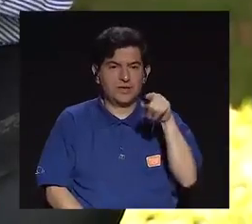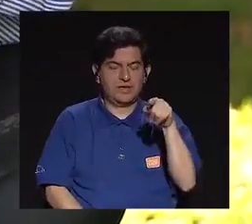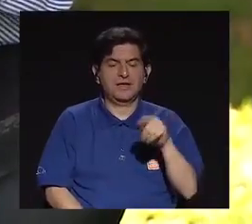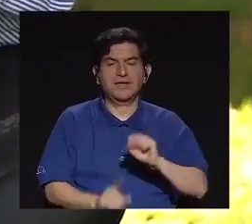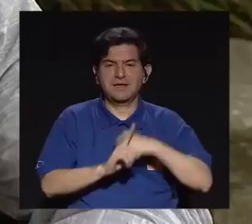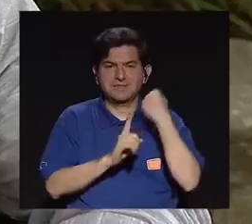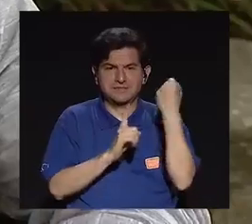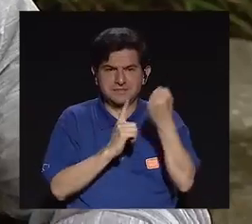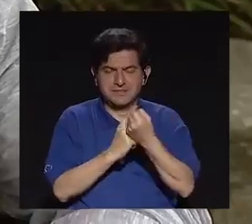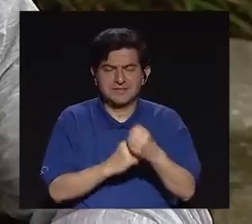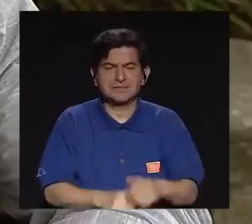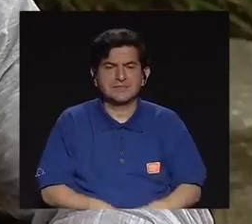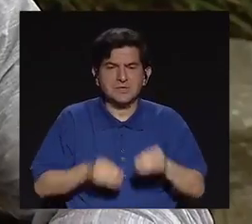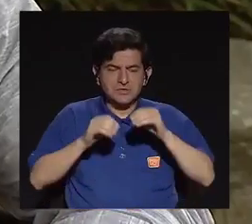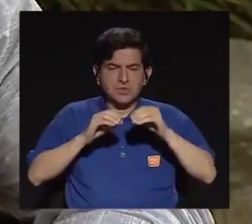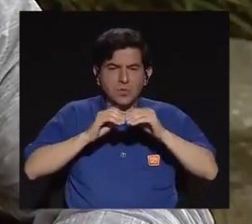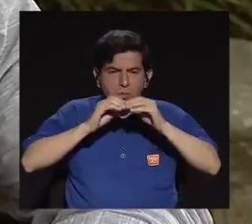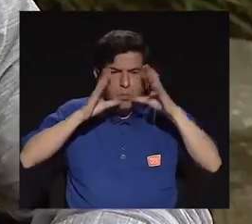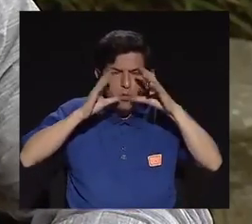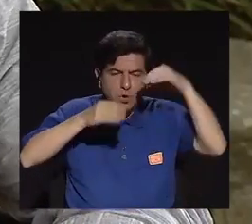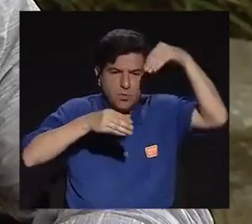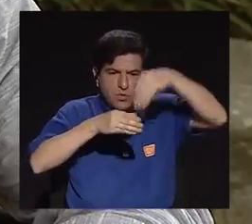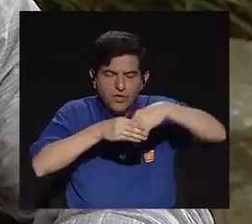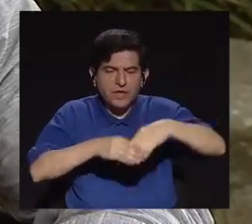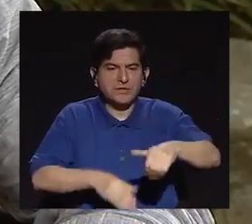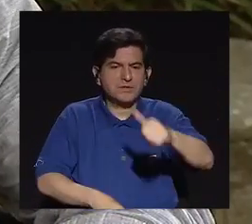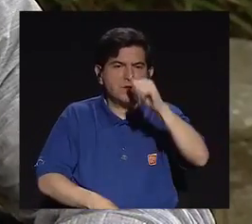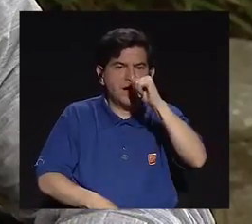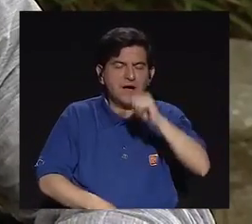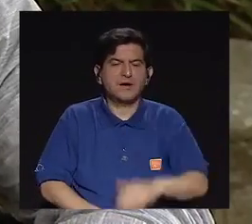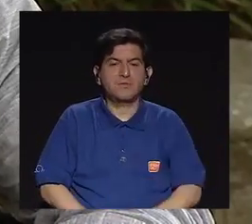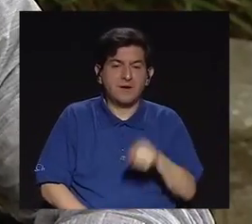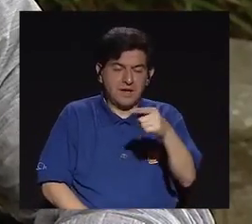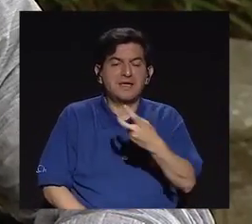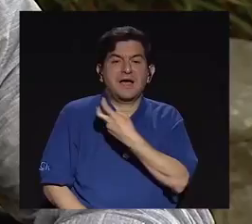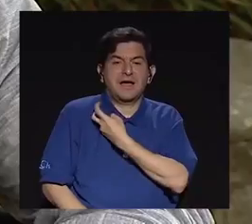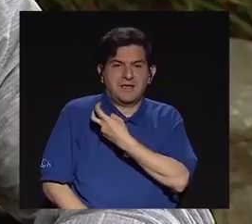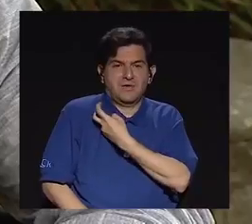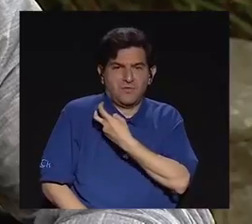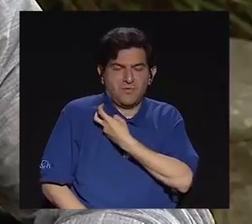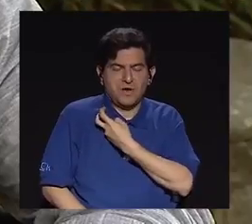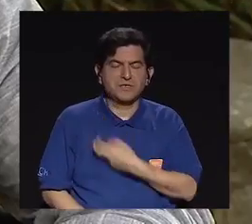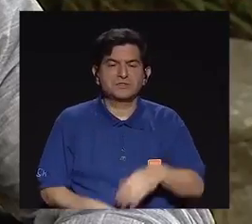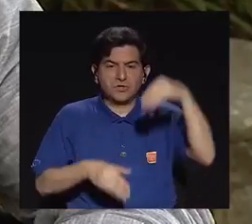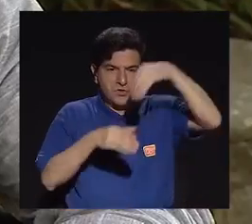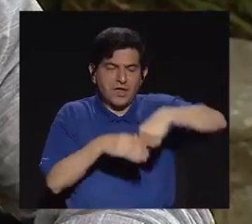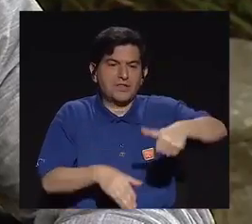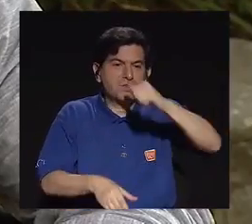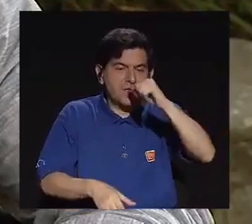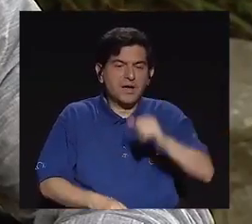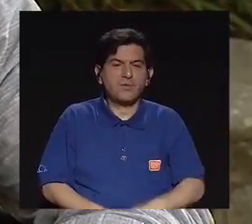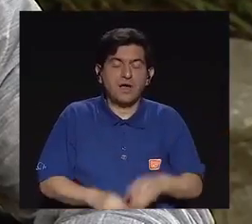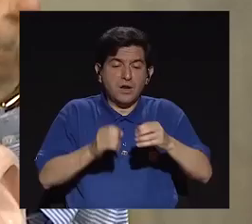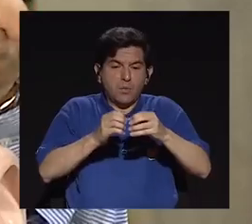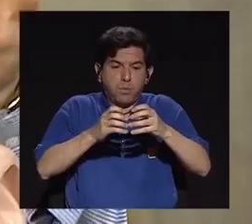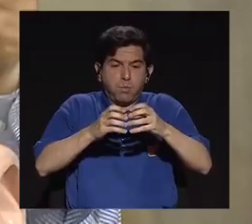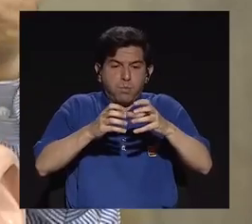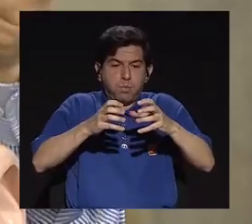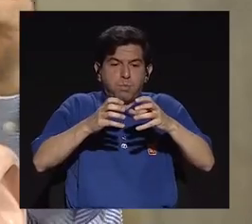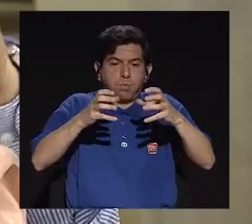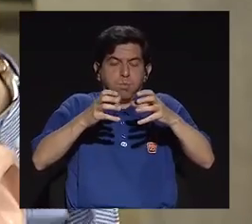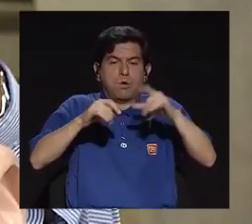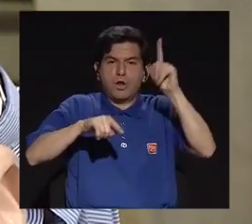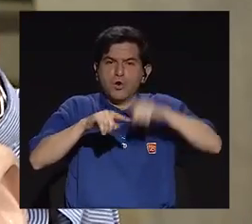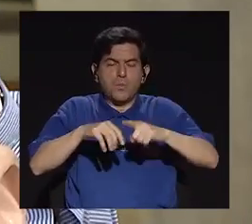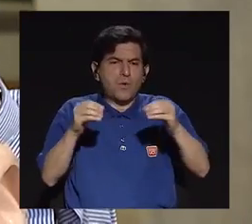Dentro de un globo de agua. Dentro de una caja de hueso llena de agua también. ¿Verdad? Entonces el globo se empieza a llenar, cuando ya no se puede estirar más, se revienta,